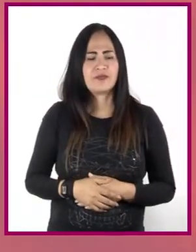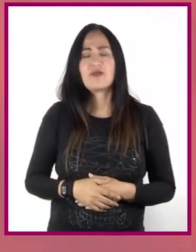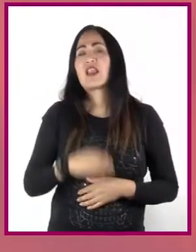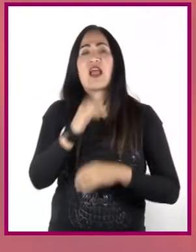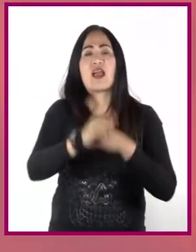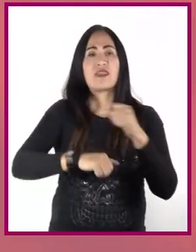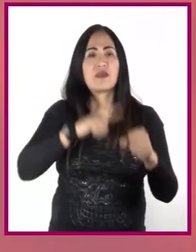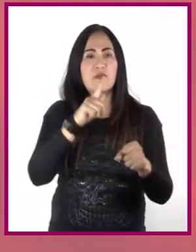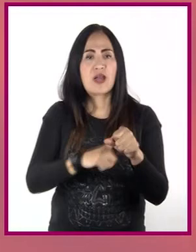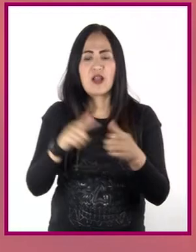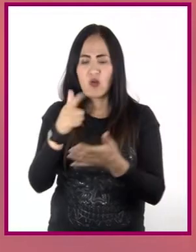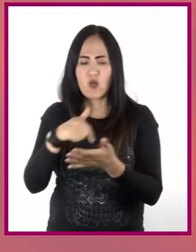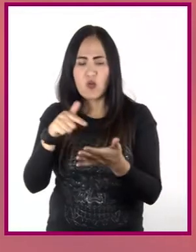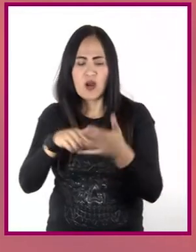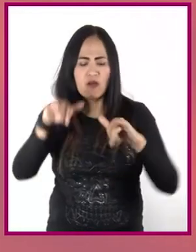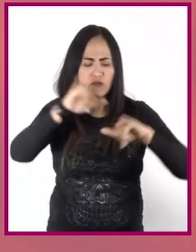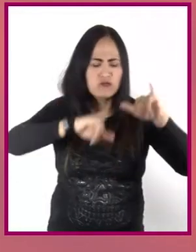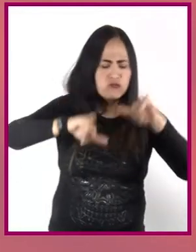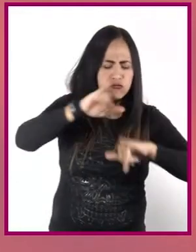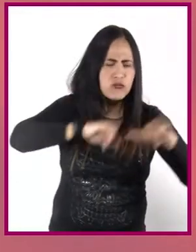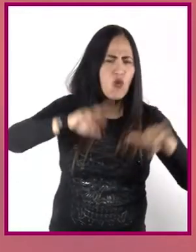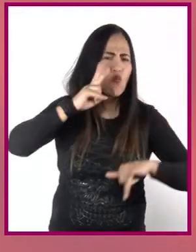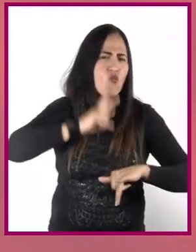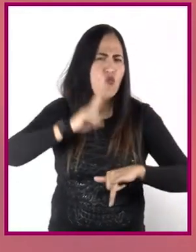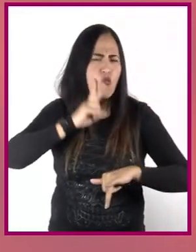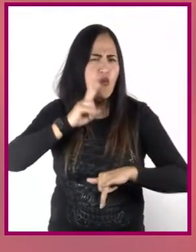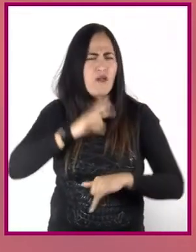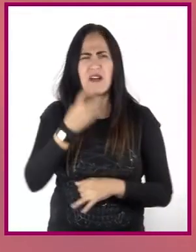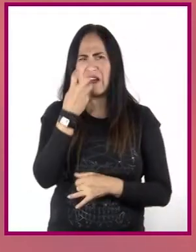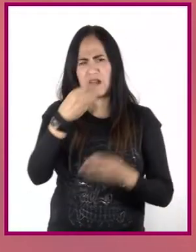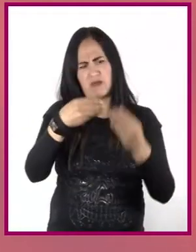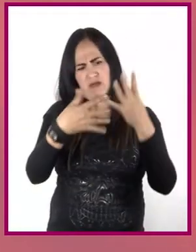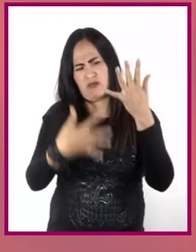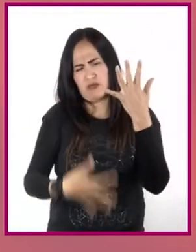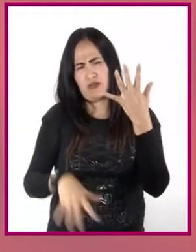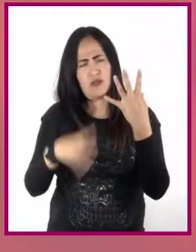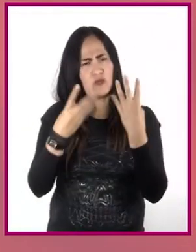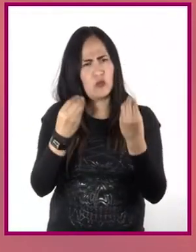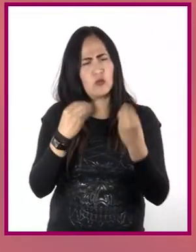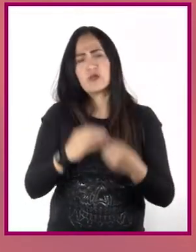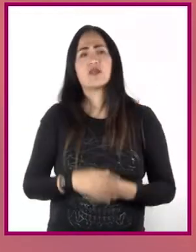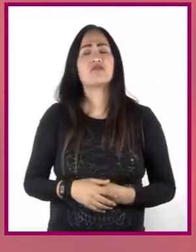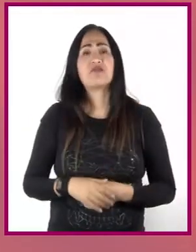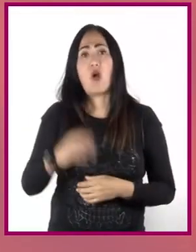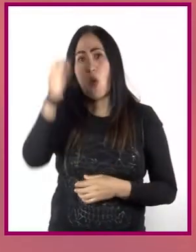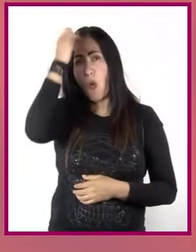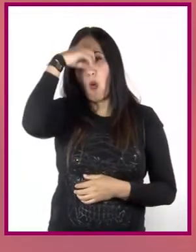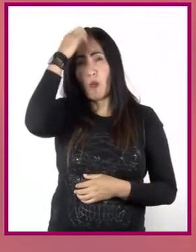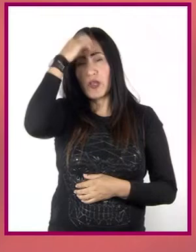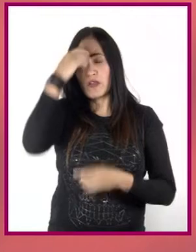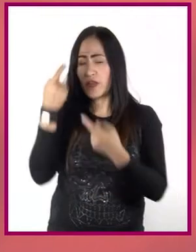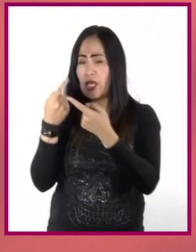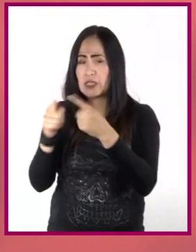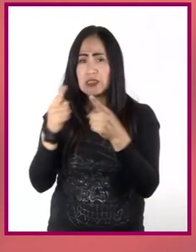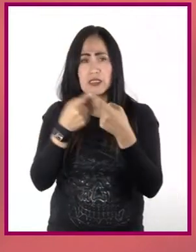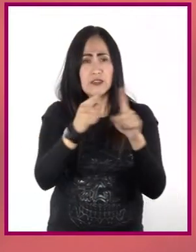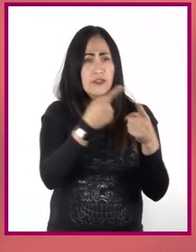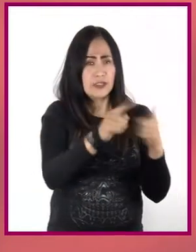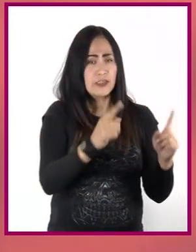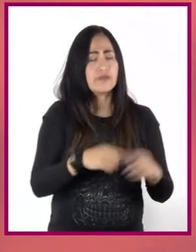experimentación con animales. Aquí entran muchas cosas en juego y, por supuesto, opiniones muy diversas.